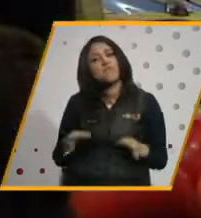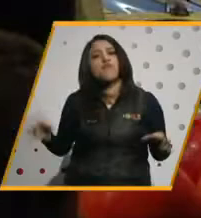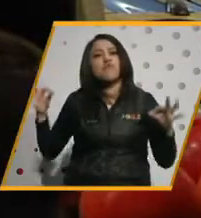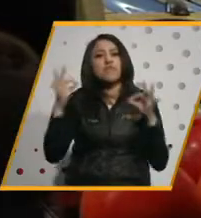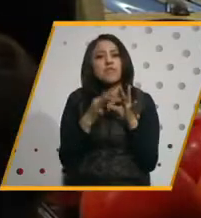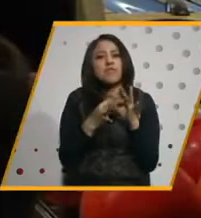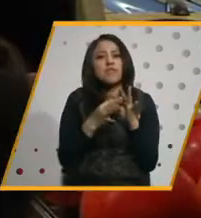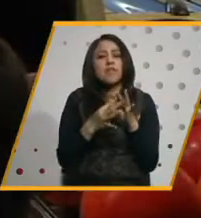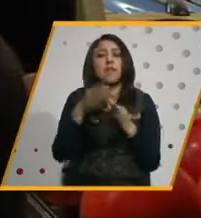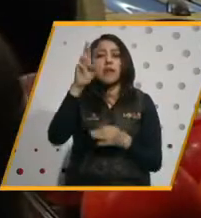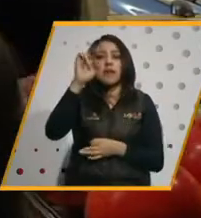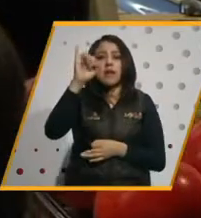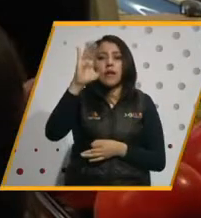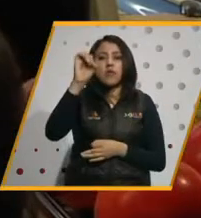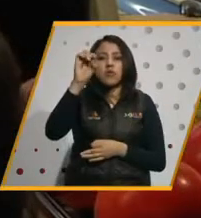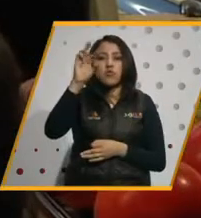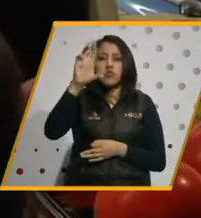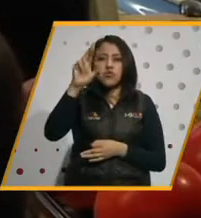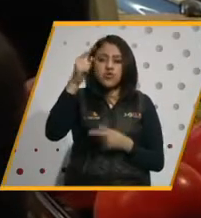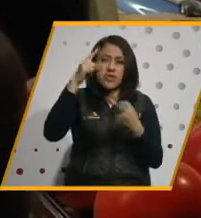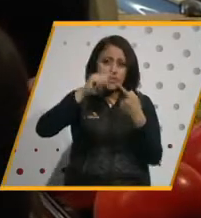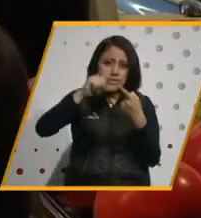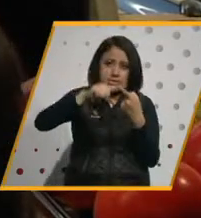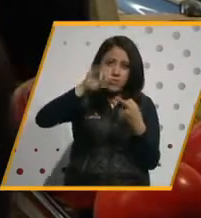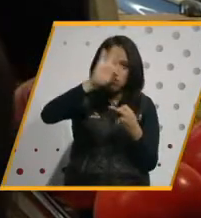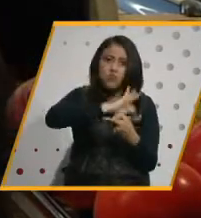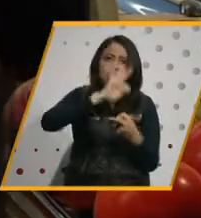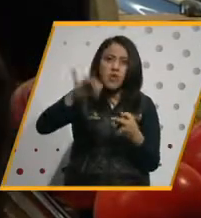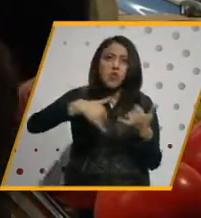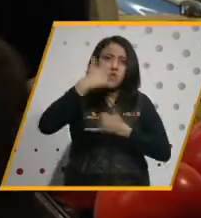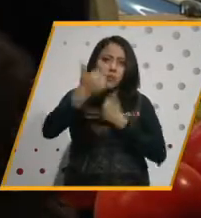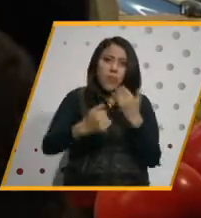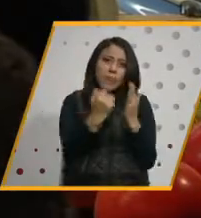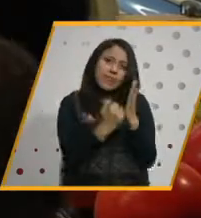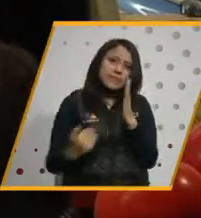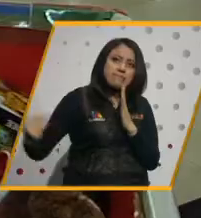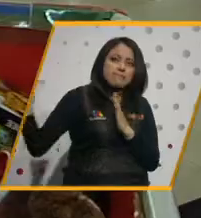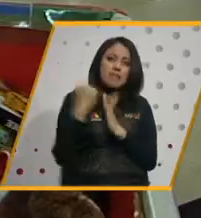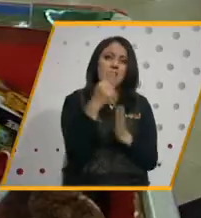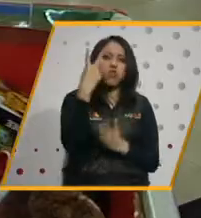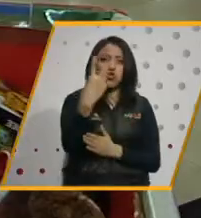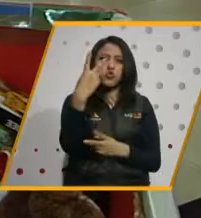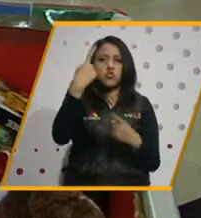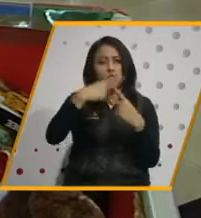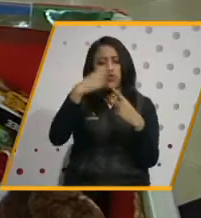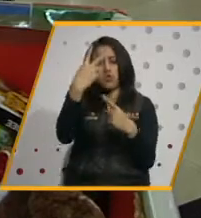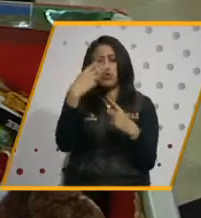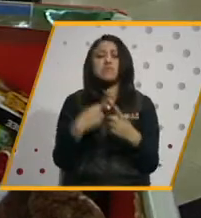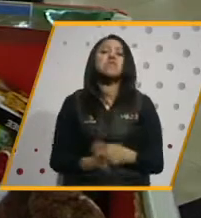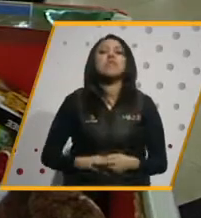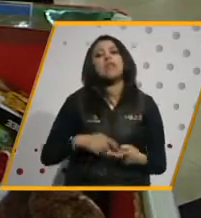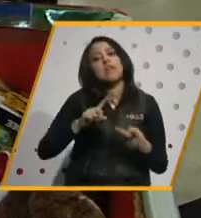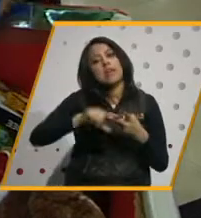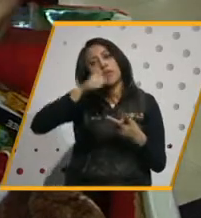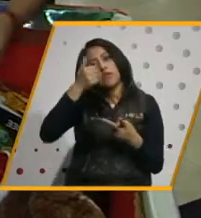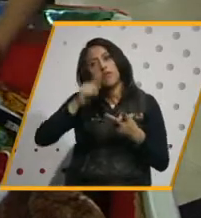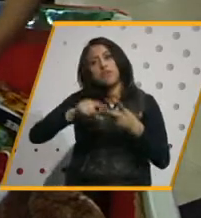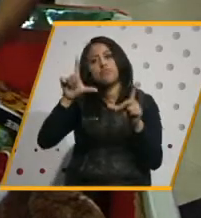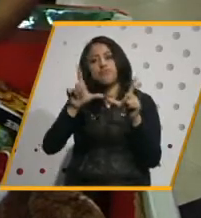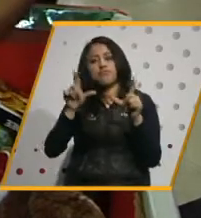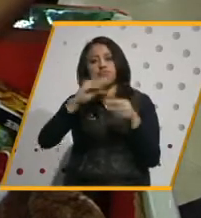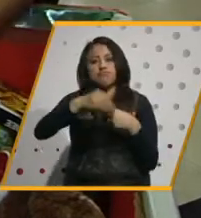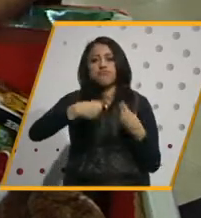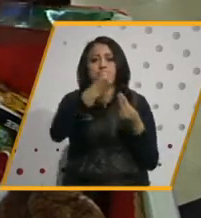es que Recorcholis duplica la cantidad de juguetes que se donen, y la otra, al corto plazo, pues es que reciben un cupón como